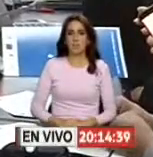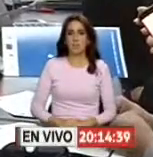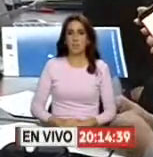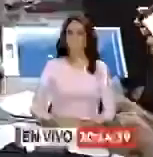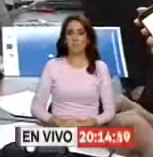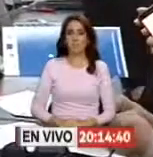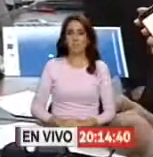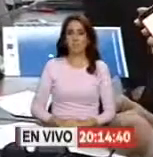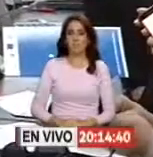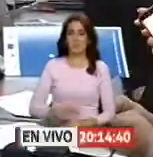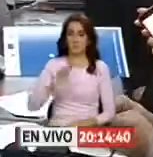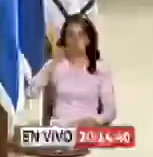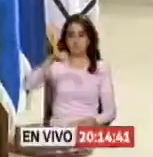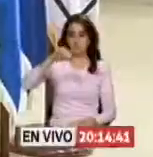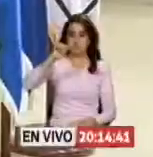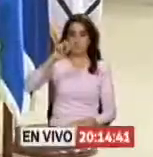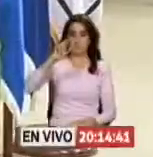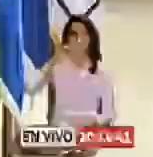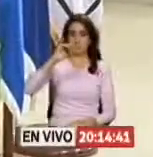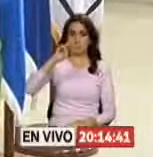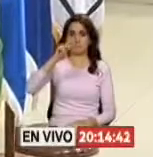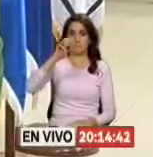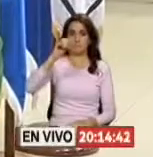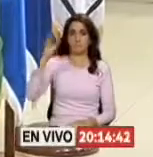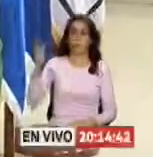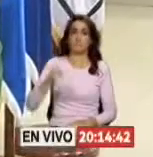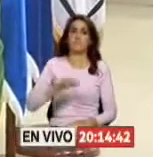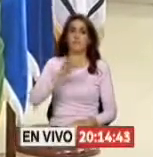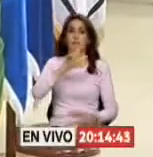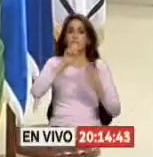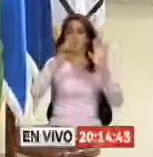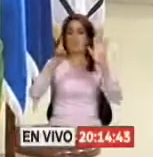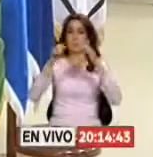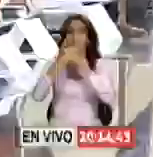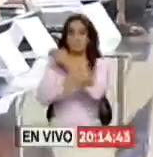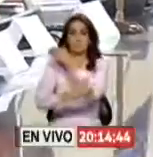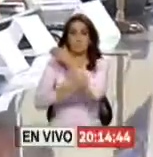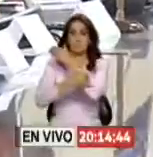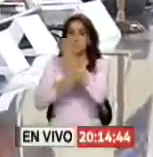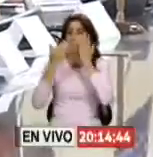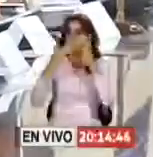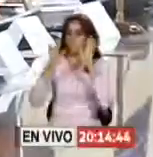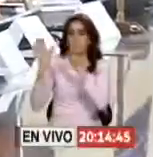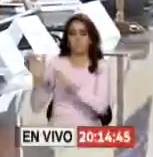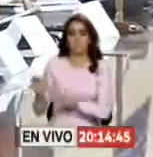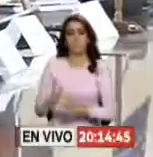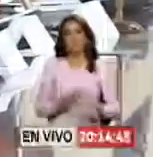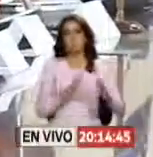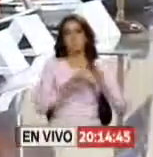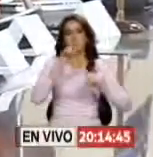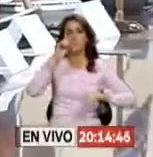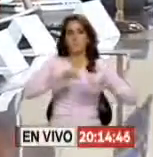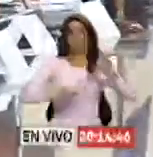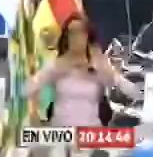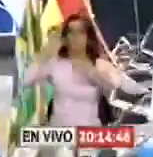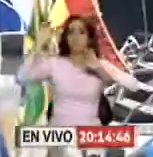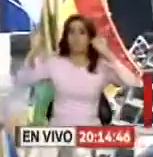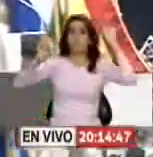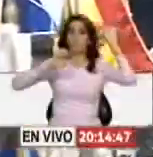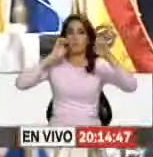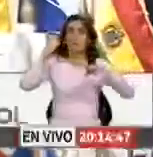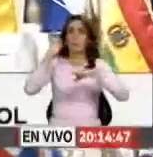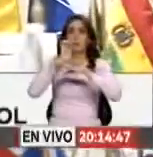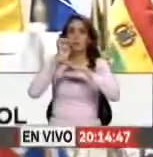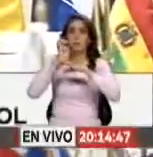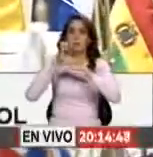Ameripol cumple 12 años de creación. 33 países forman parte con sus policías de esta estrategia, entre los cuales se encuentra Ecuador. La